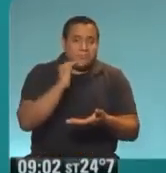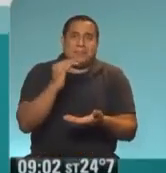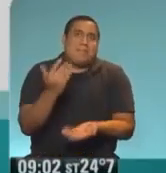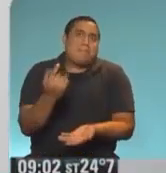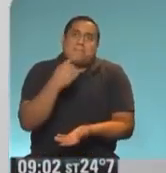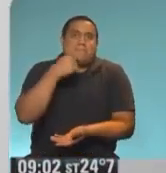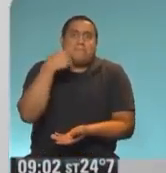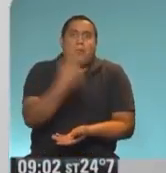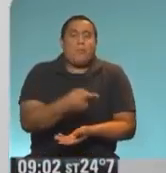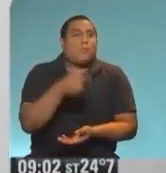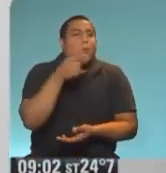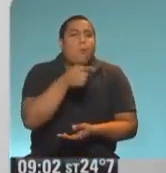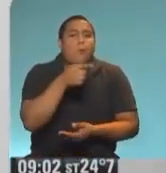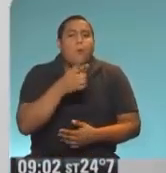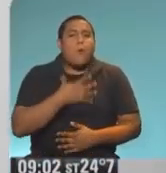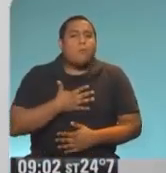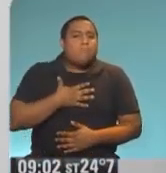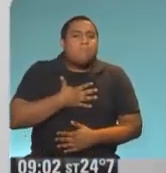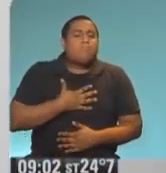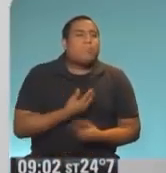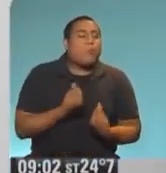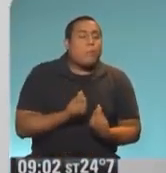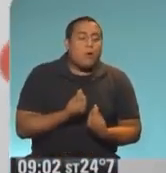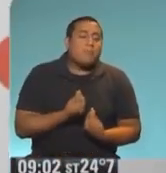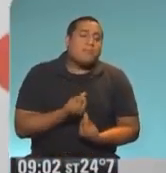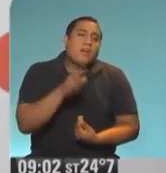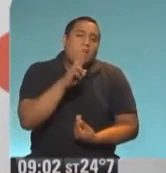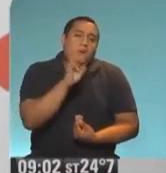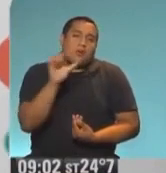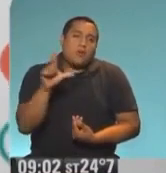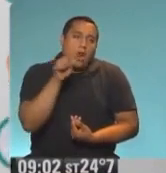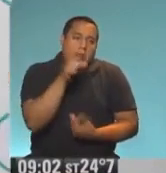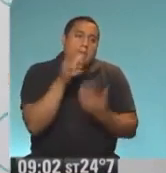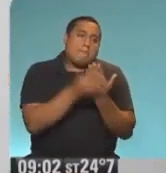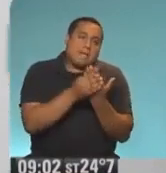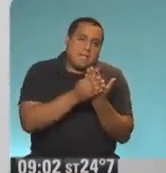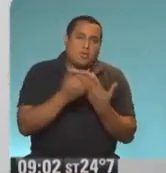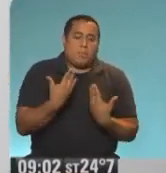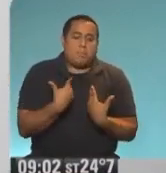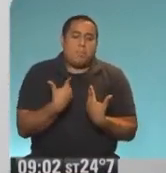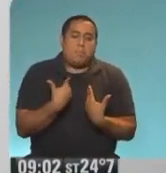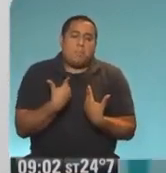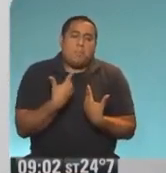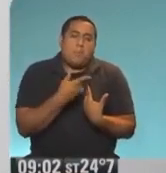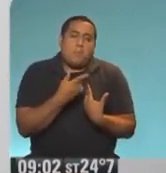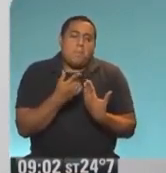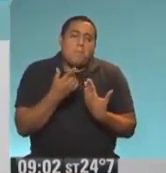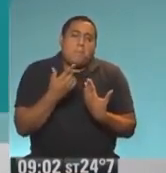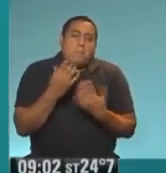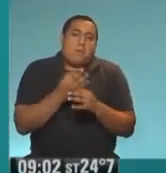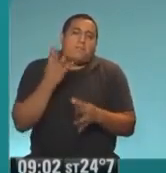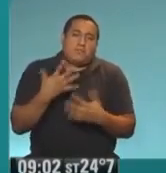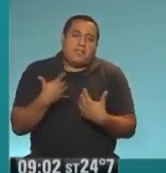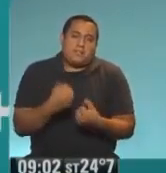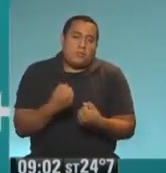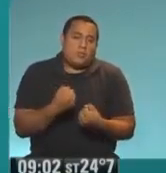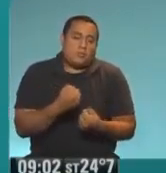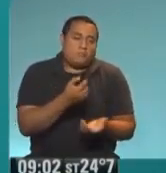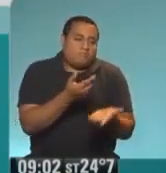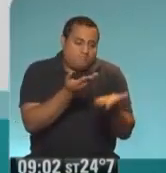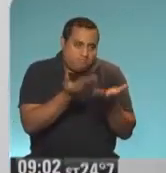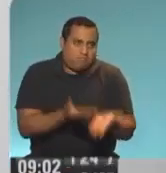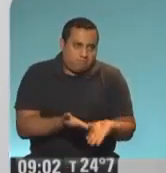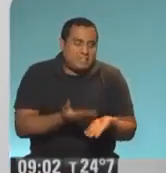preguntarle qué sintió usted, más allá de su rol como ministro, como profesional, como hombre, qué sensación lo atravesó,